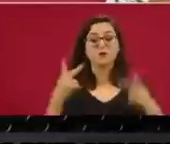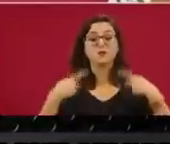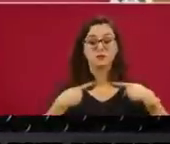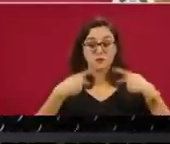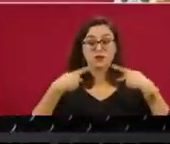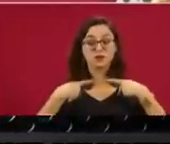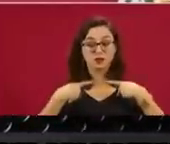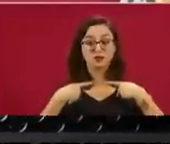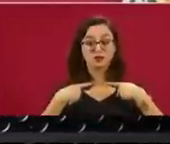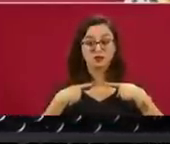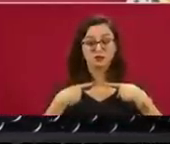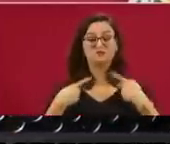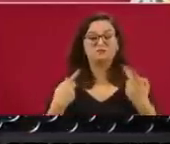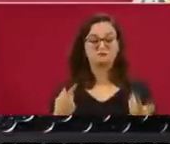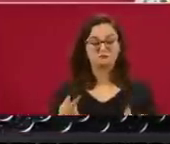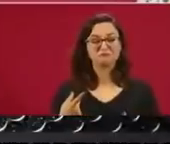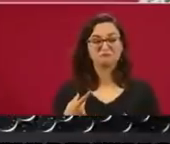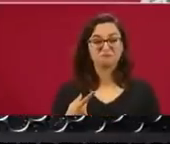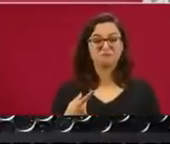está